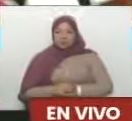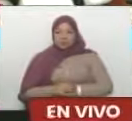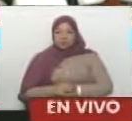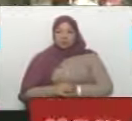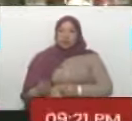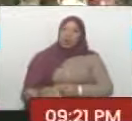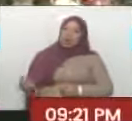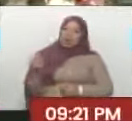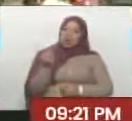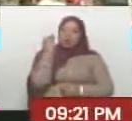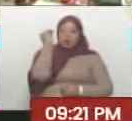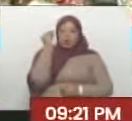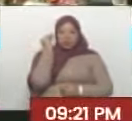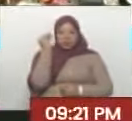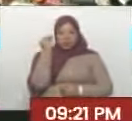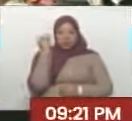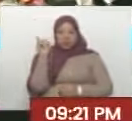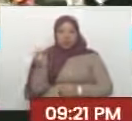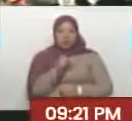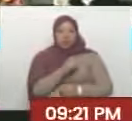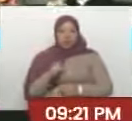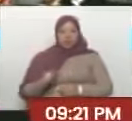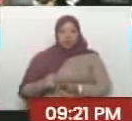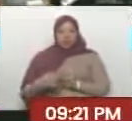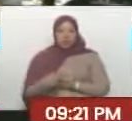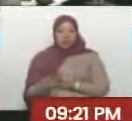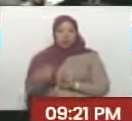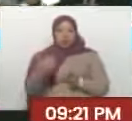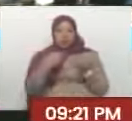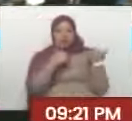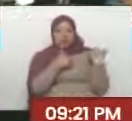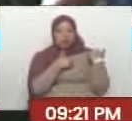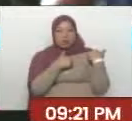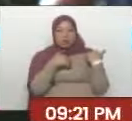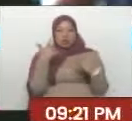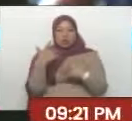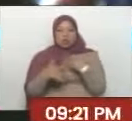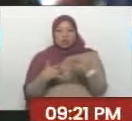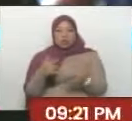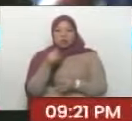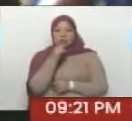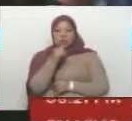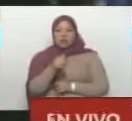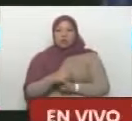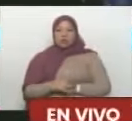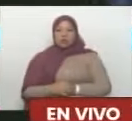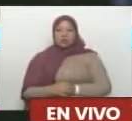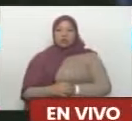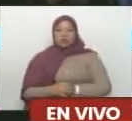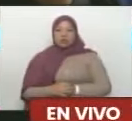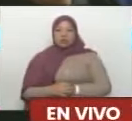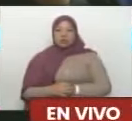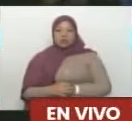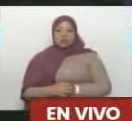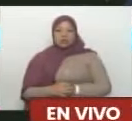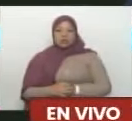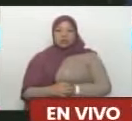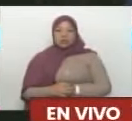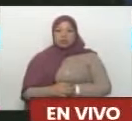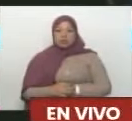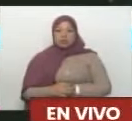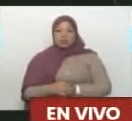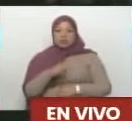Muchos pensarán, y le pongo este único ejemplo, no me voy a referir a todos los elementos que han sido declarados, pero muchos pensarán